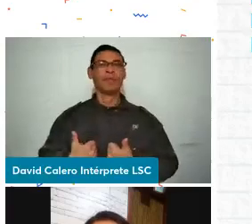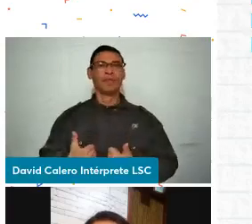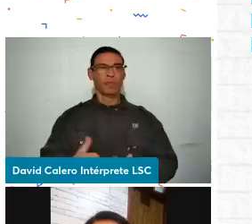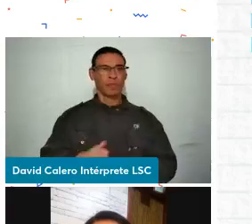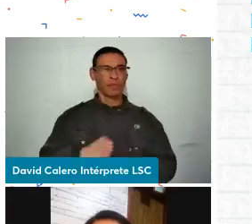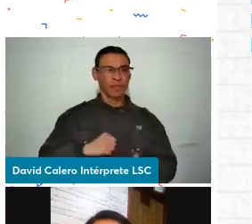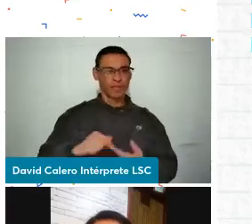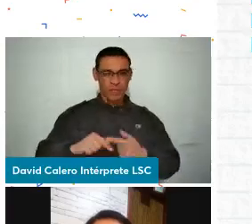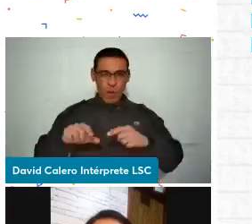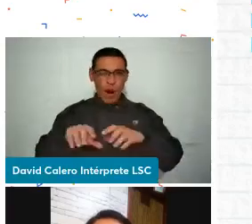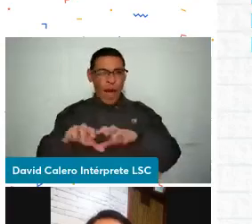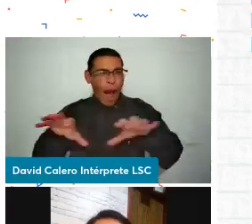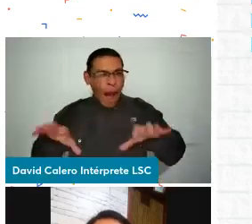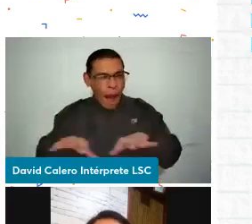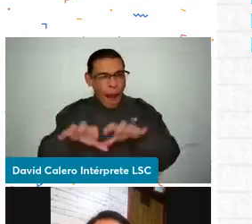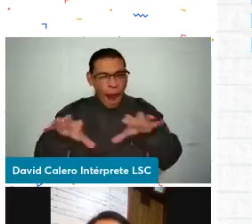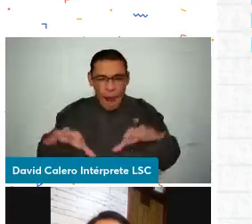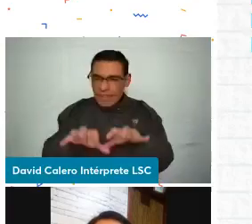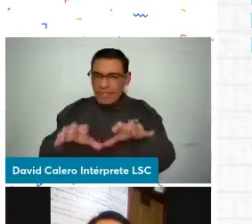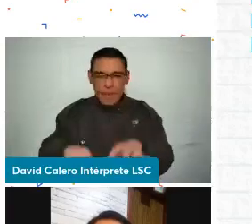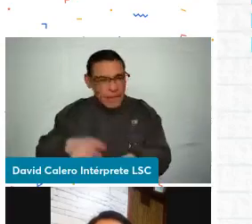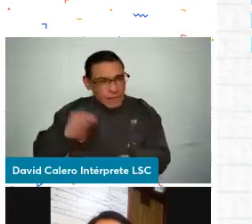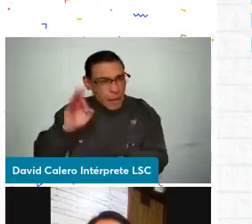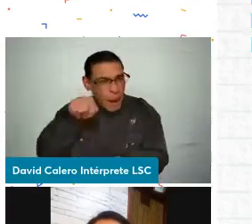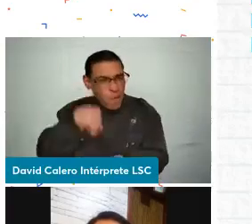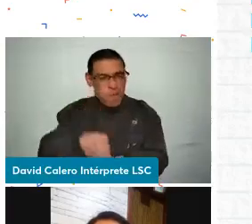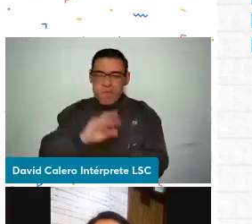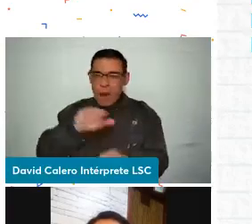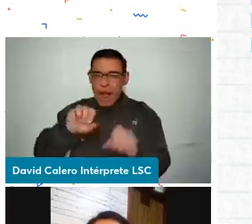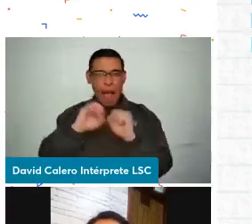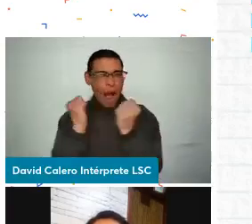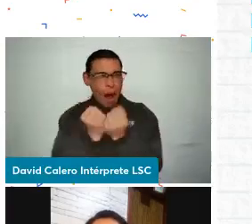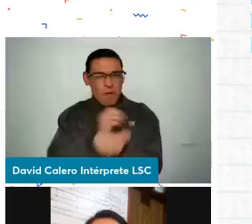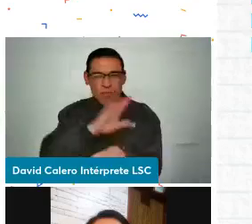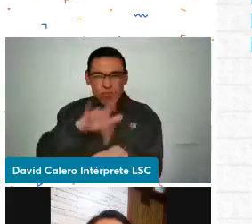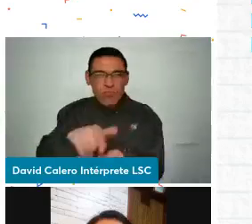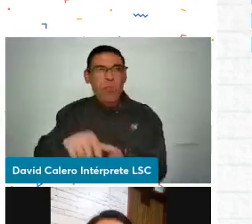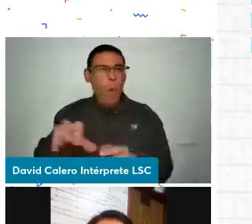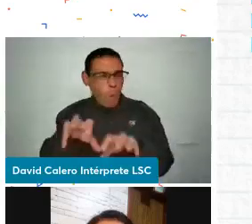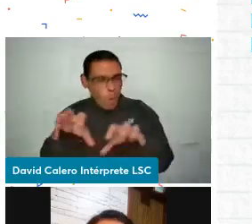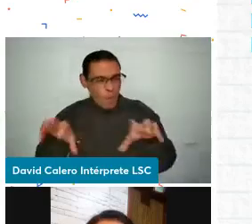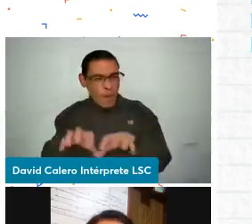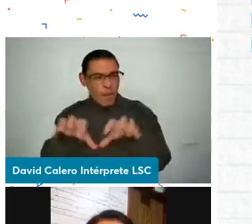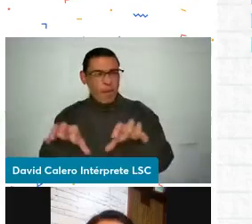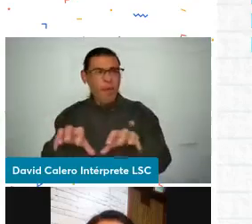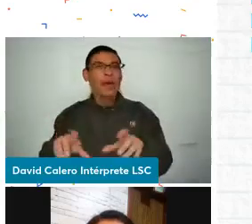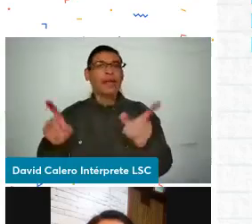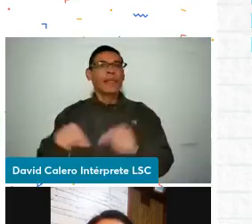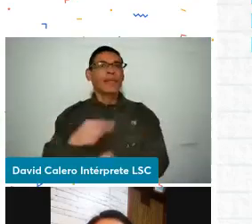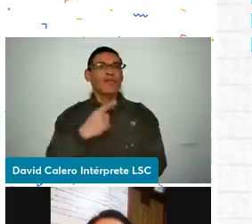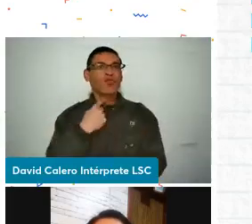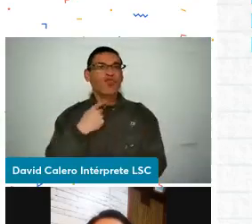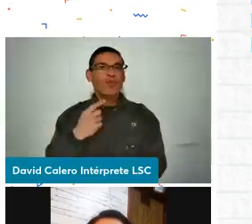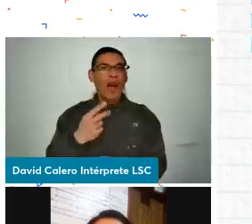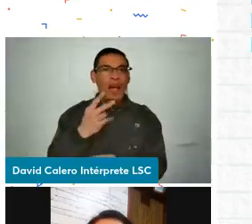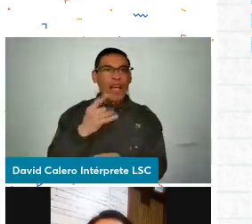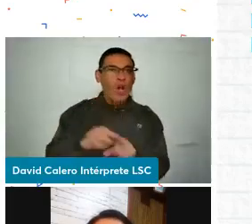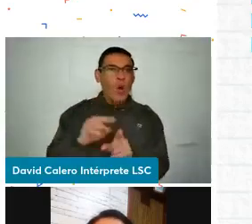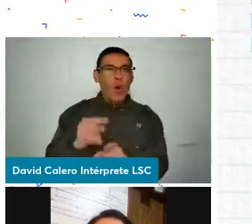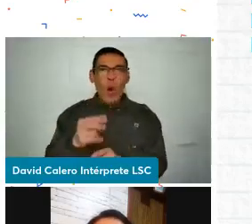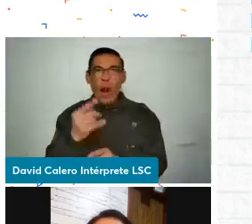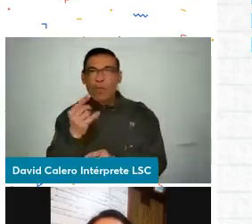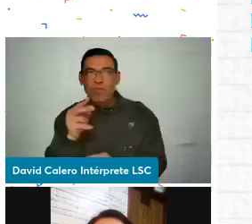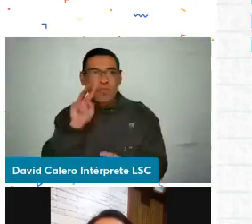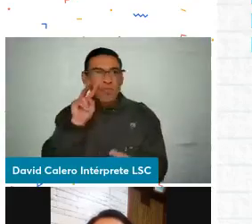siempre presente dentro del aula y que adicional a eso les motiva a conocer nuevas estrategias. De